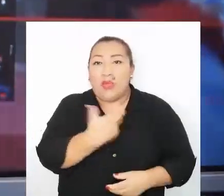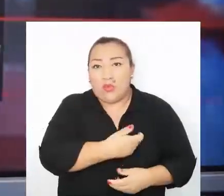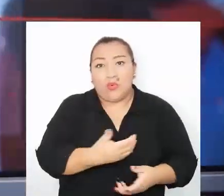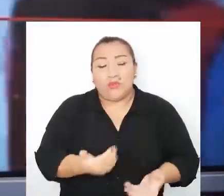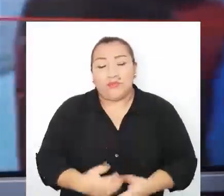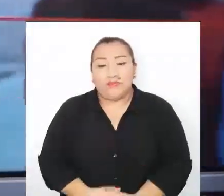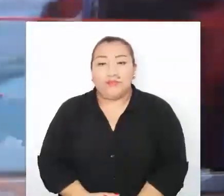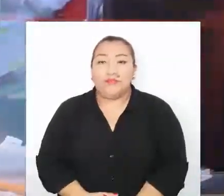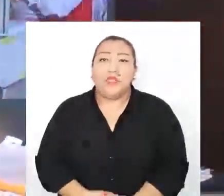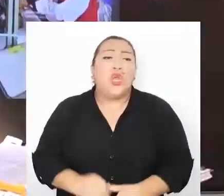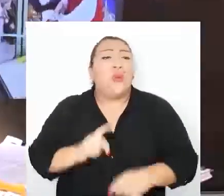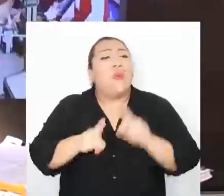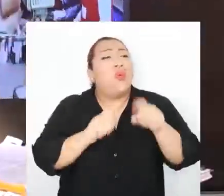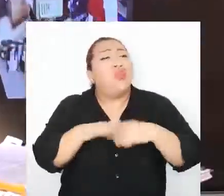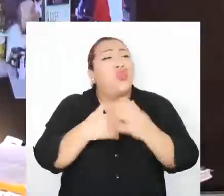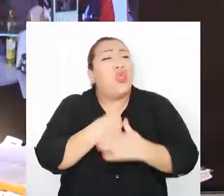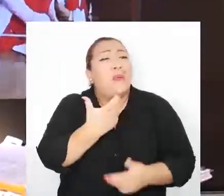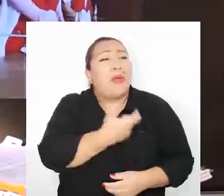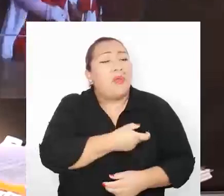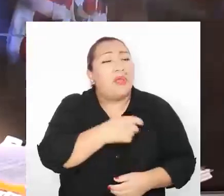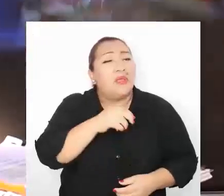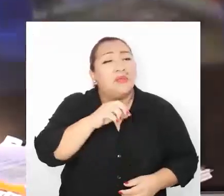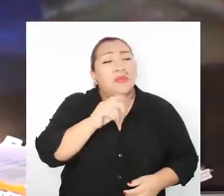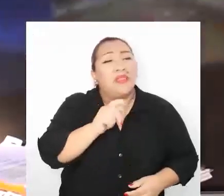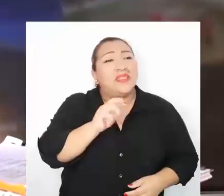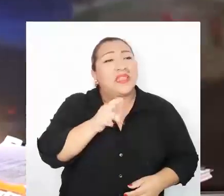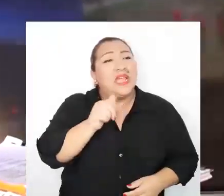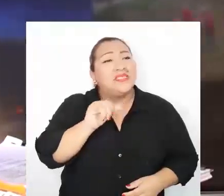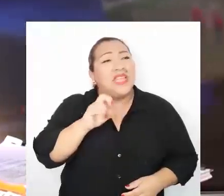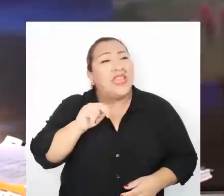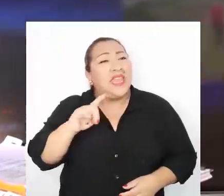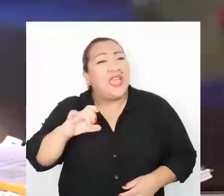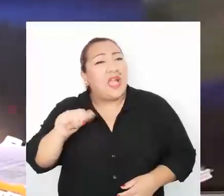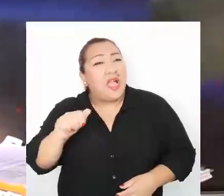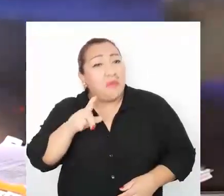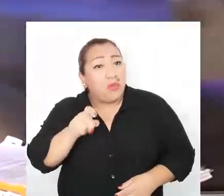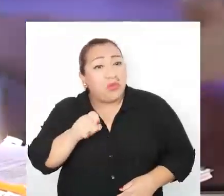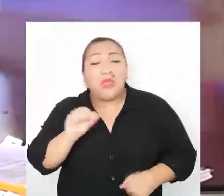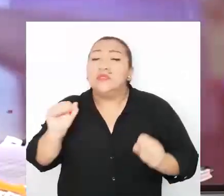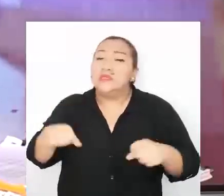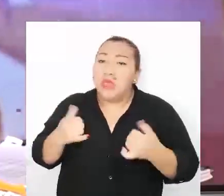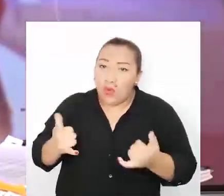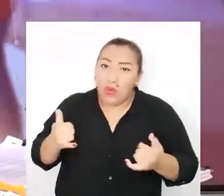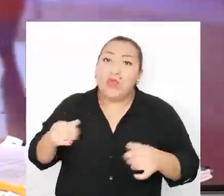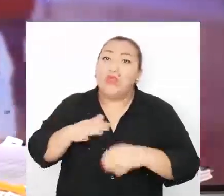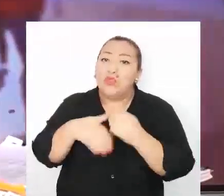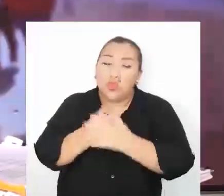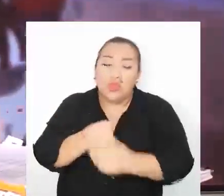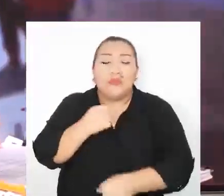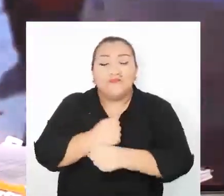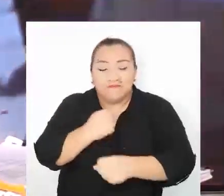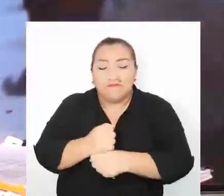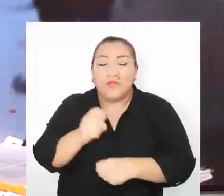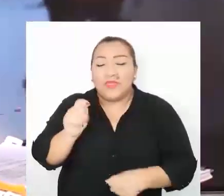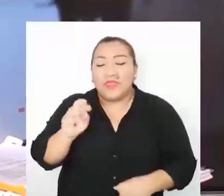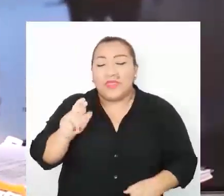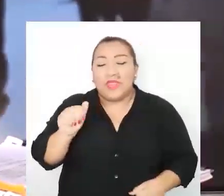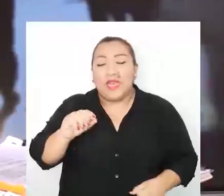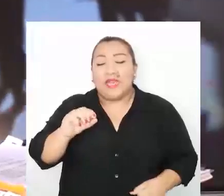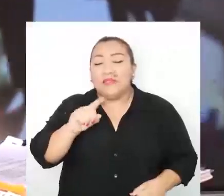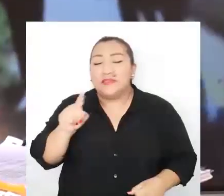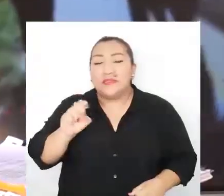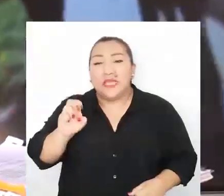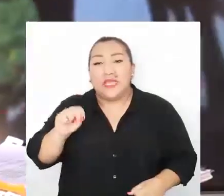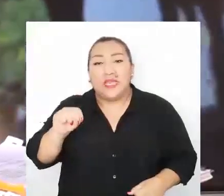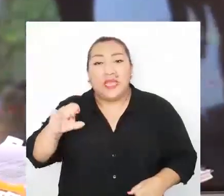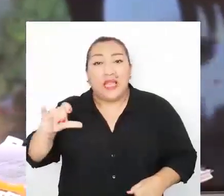de la marca AstraZeneca? En este momento se está desarrollando el control concurrente AstraZeneca porque son las vacunas que se encuentran en el almacén